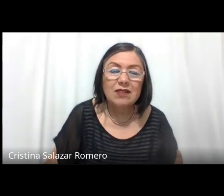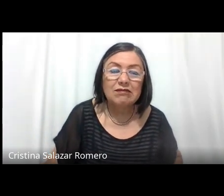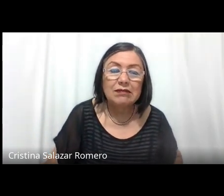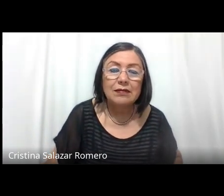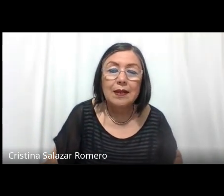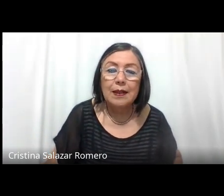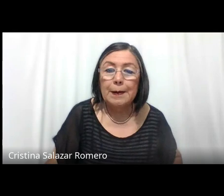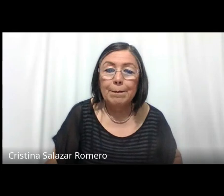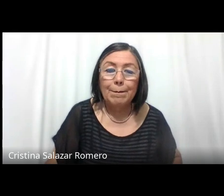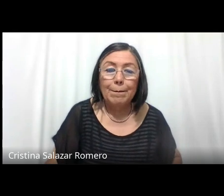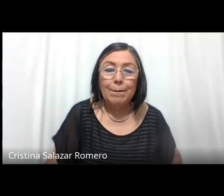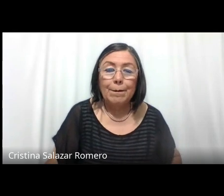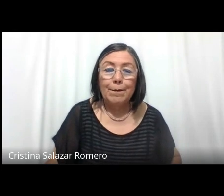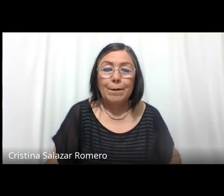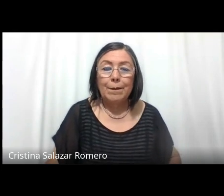momentito.